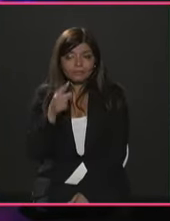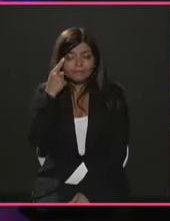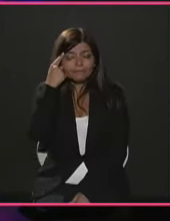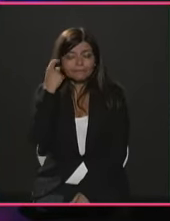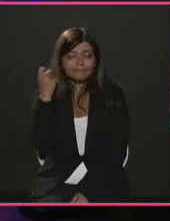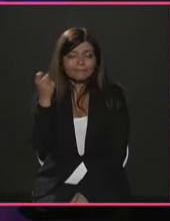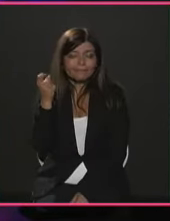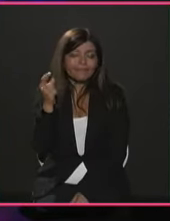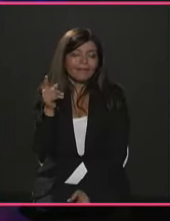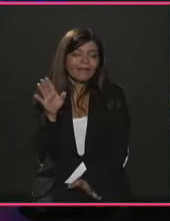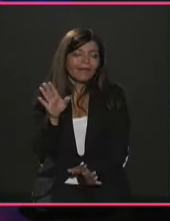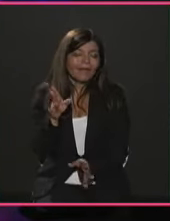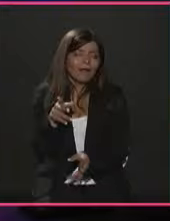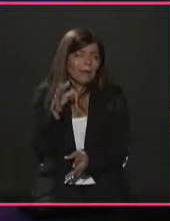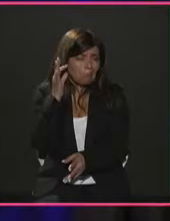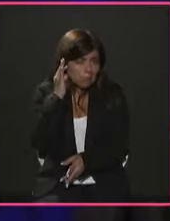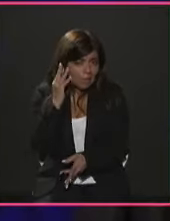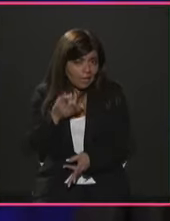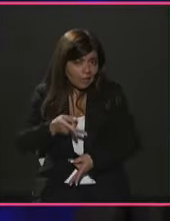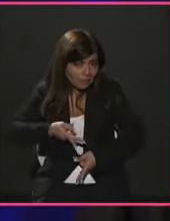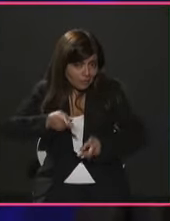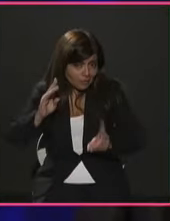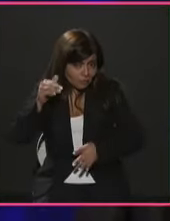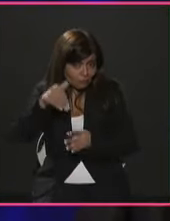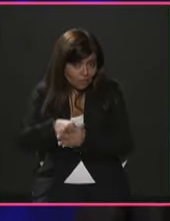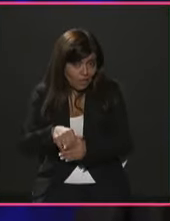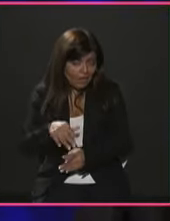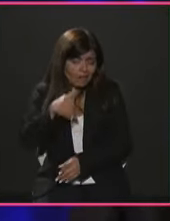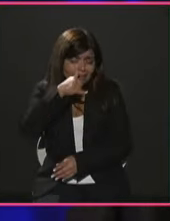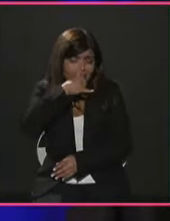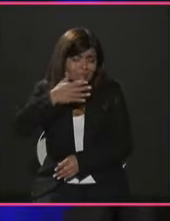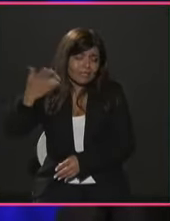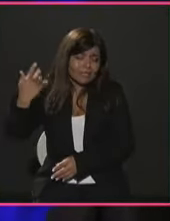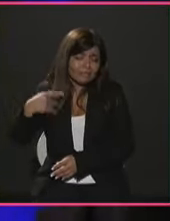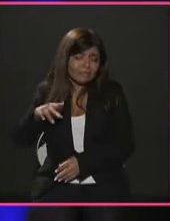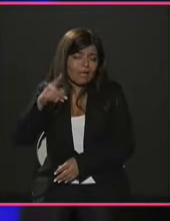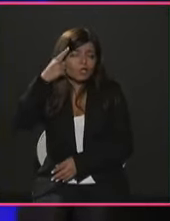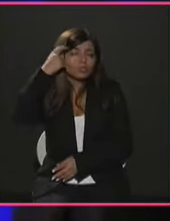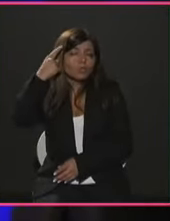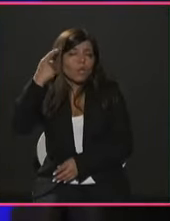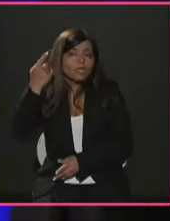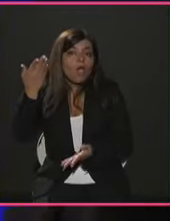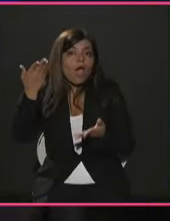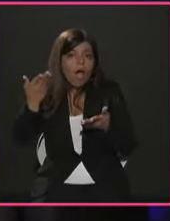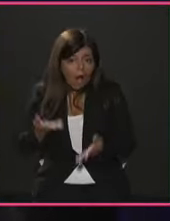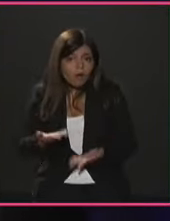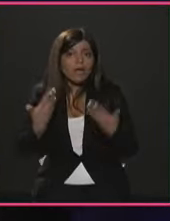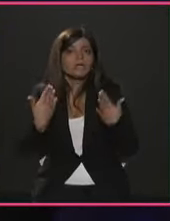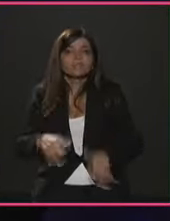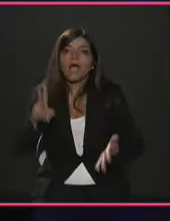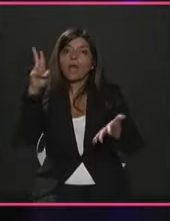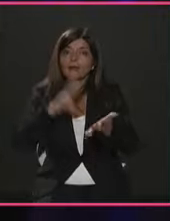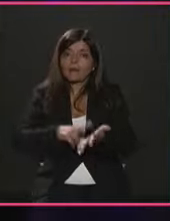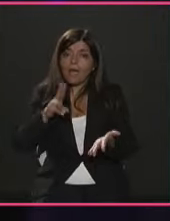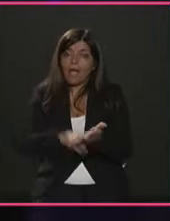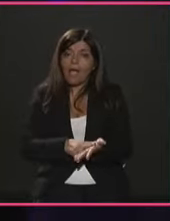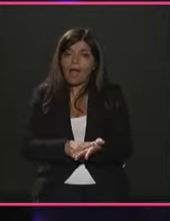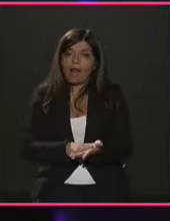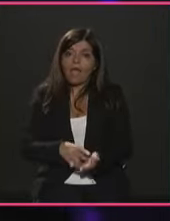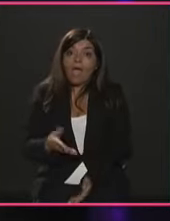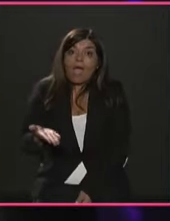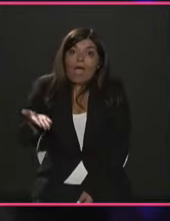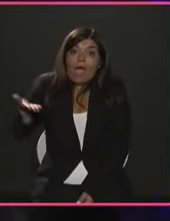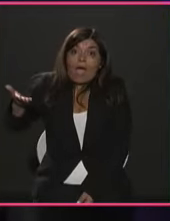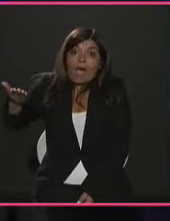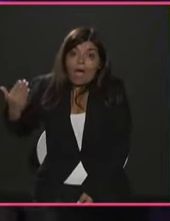pensaba que era una utopía que las mujeres pudiesen votar hoy día para ustedes es una evidencia y en aquella época tenían todas las